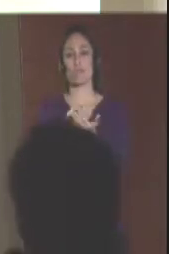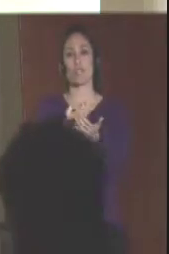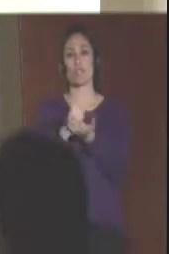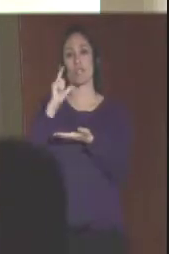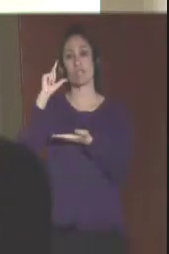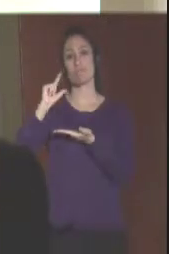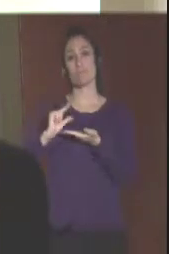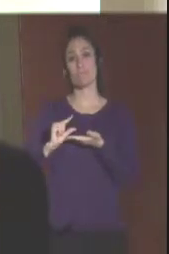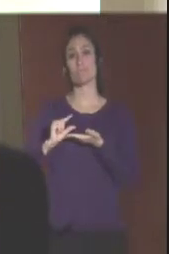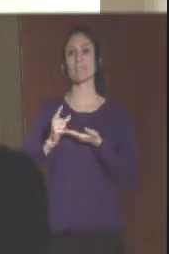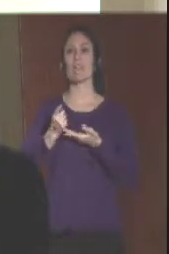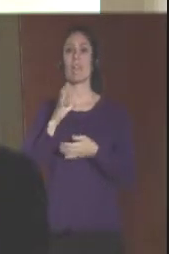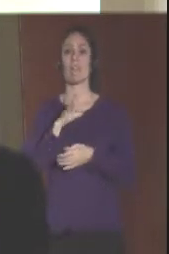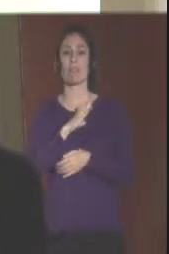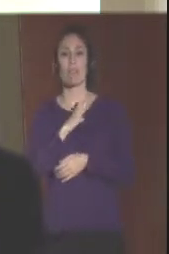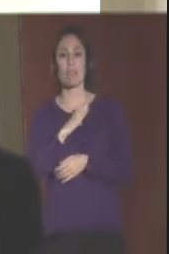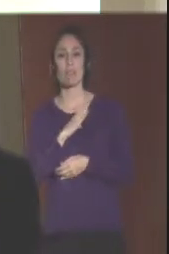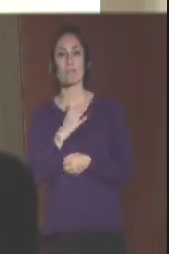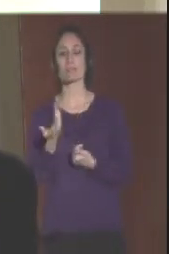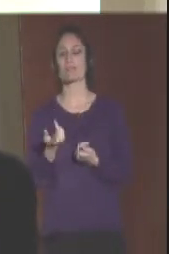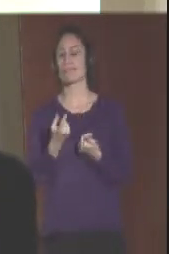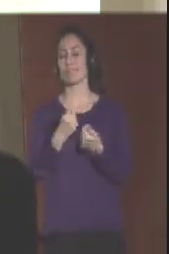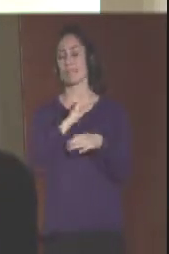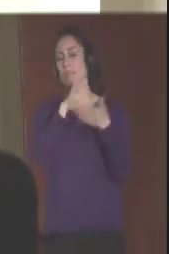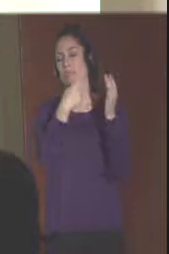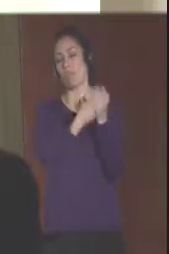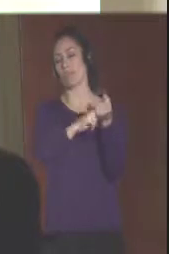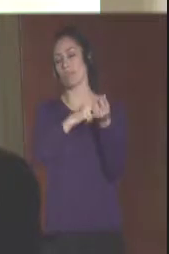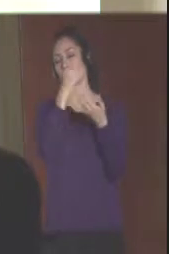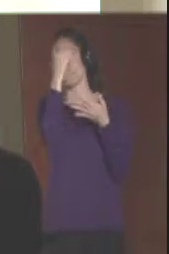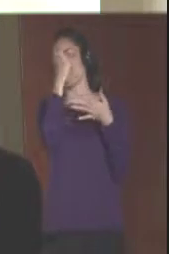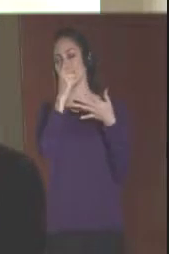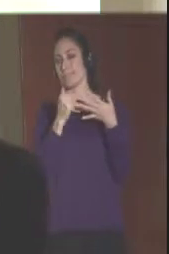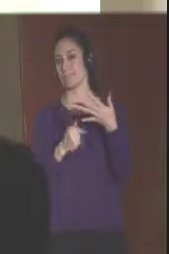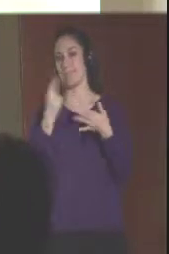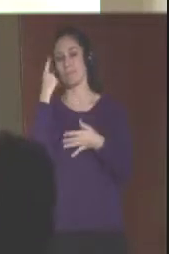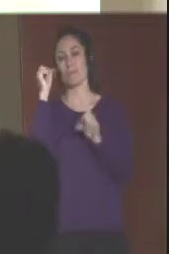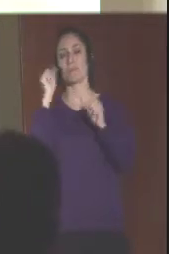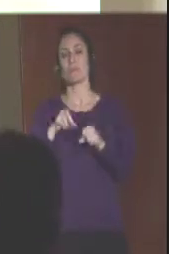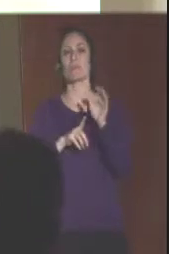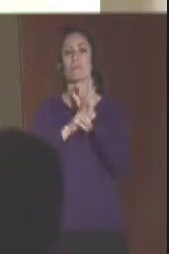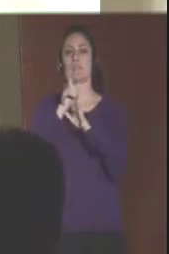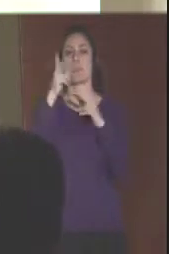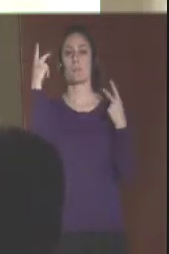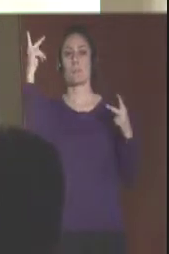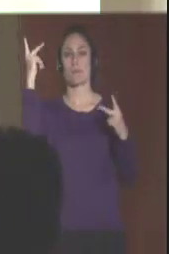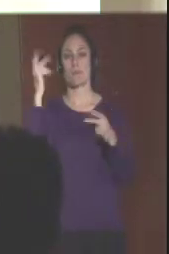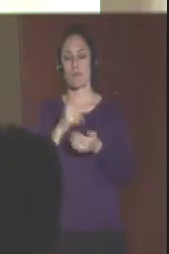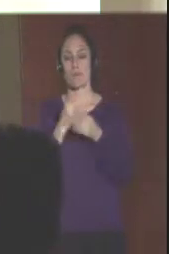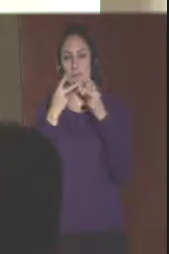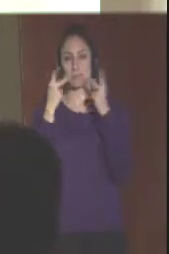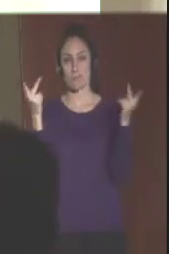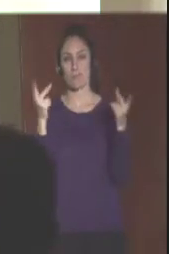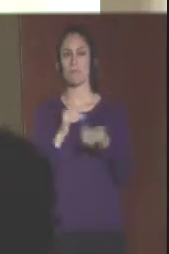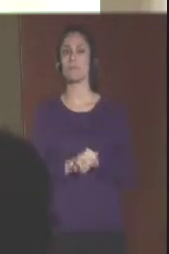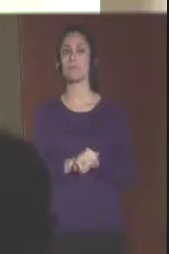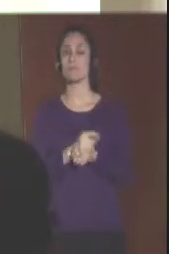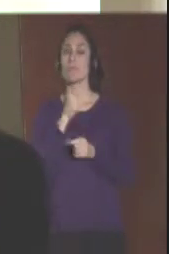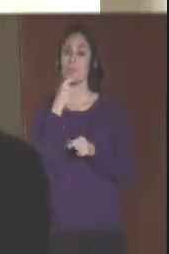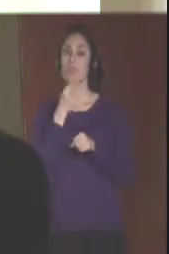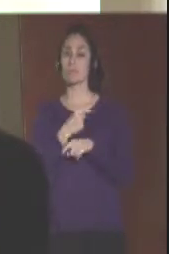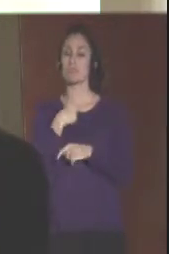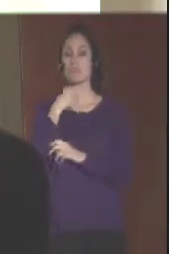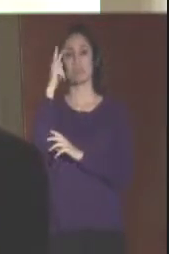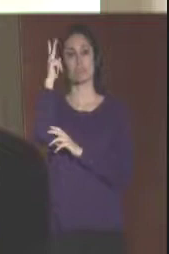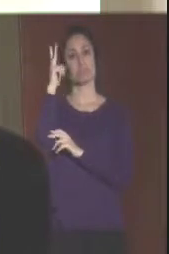sino técnicos, bueno, y todos los recursos que hacen falta para desarrollar las políticas públicas. Por eso creo